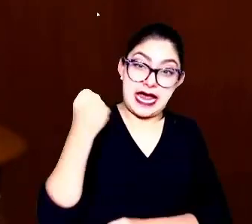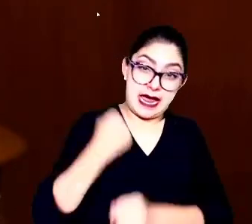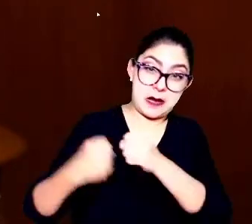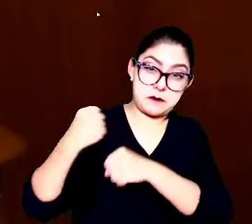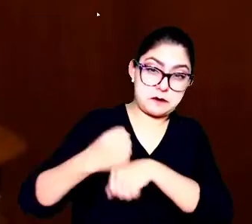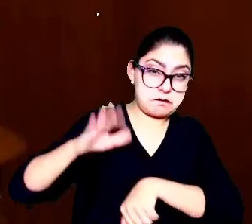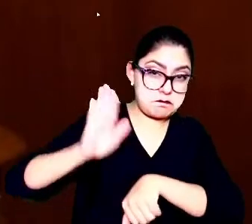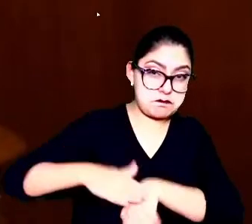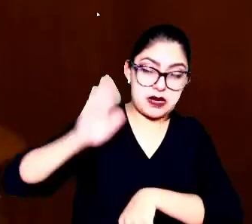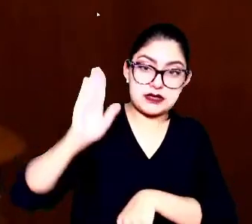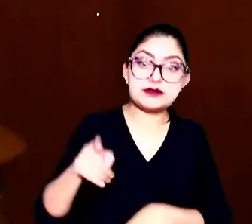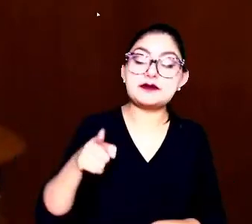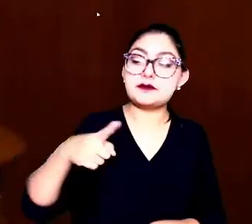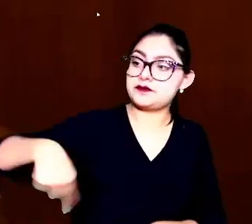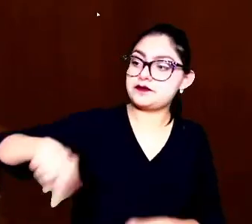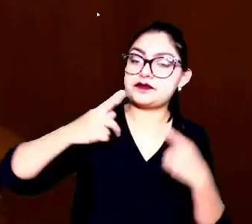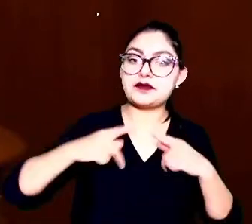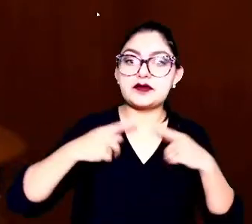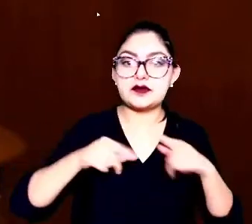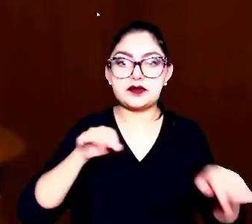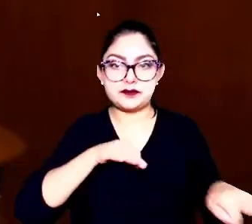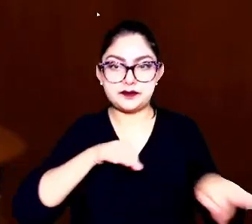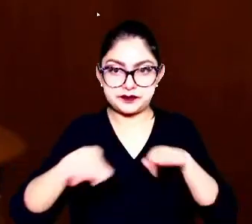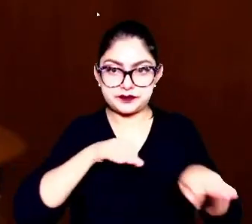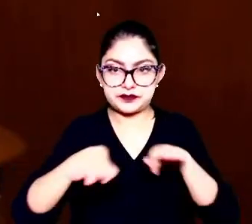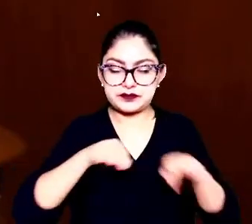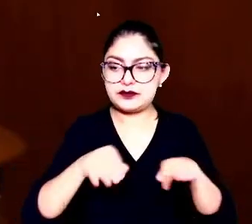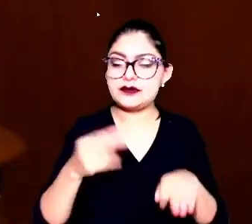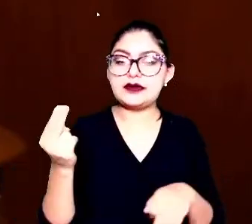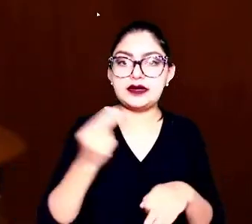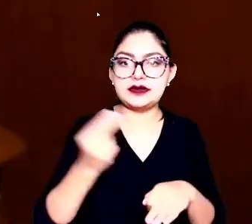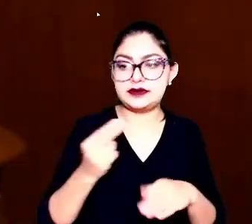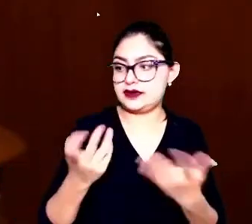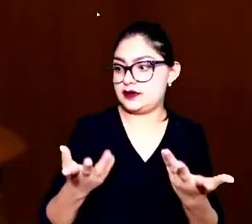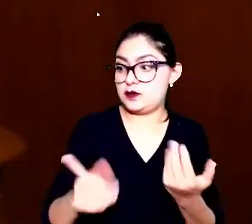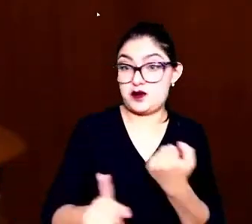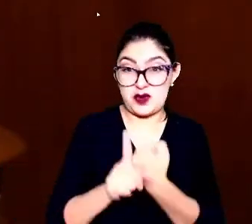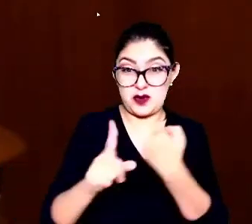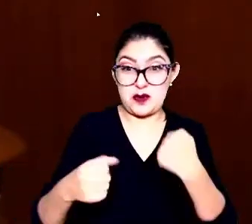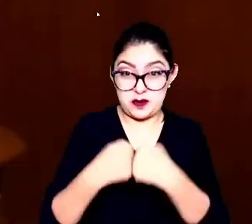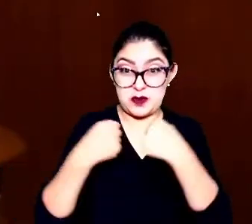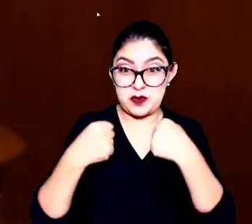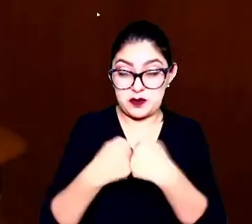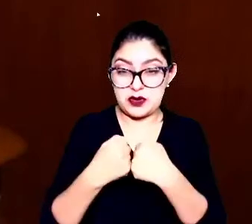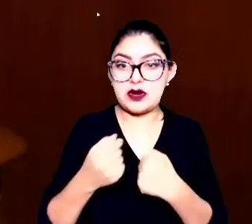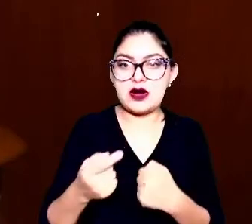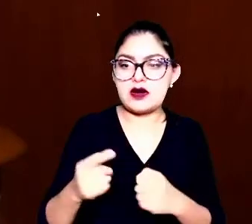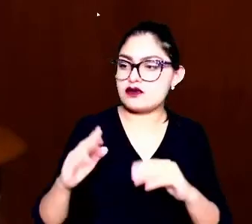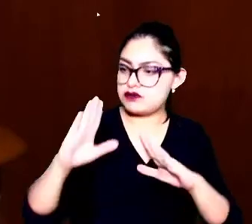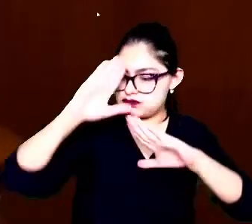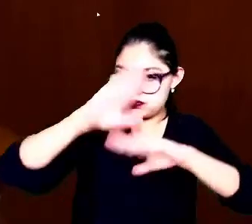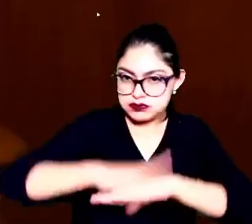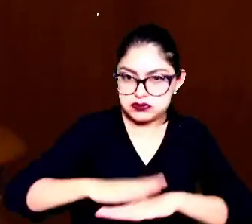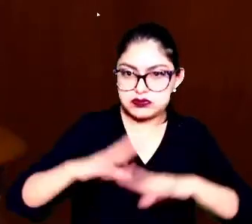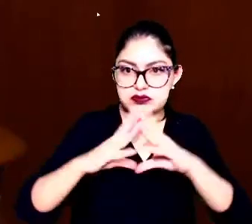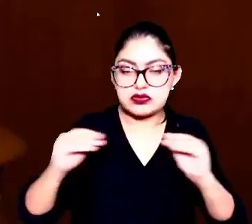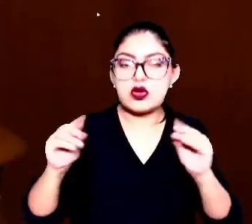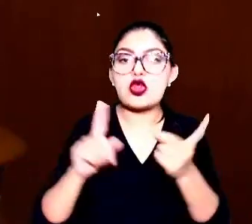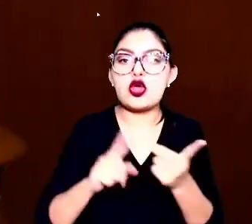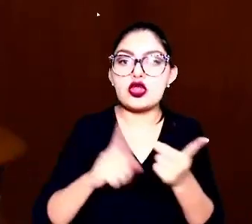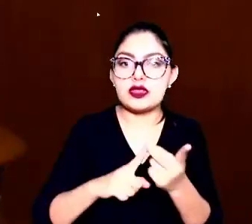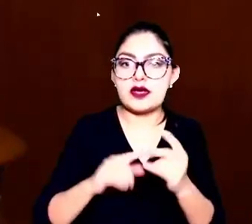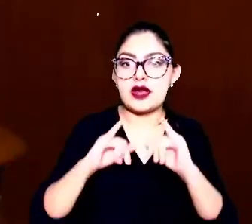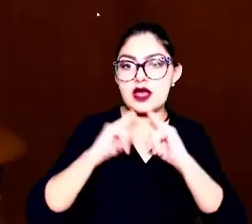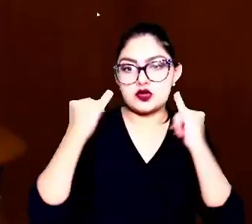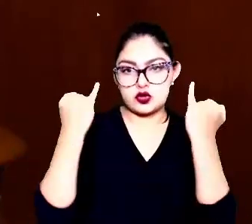los conflictos que tenían con sus empleadores con las llamadas juntas de conciliación Donde había un representante